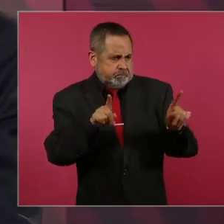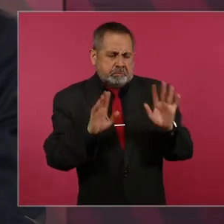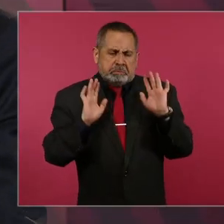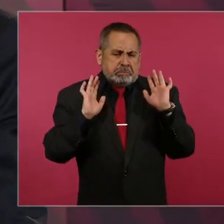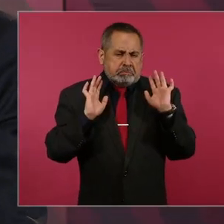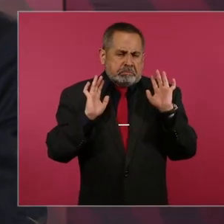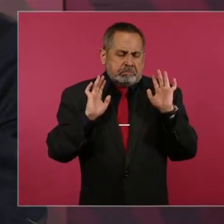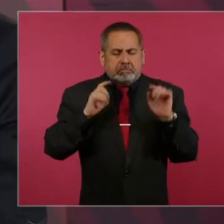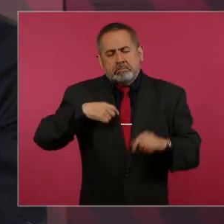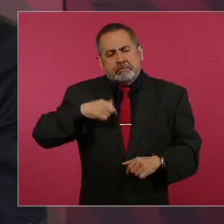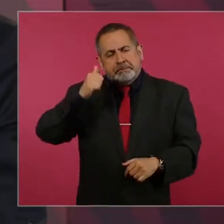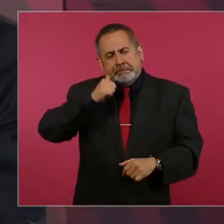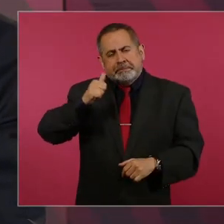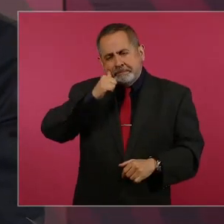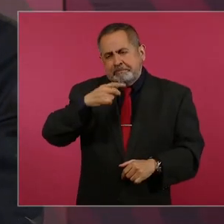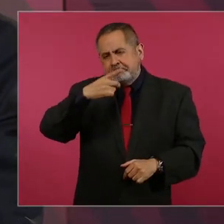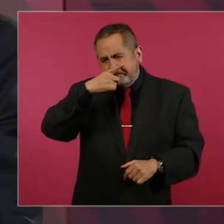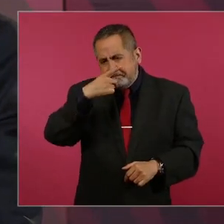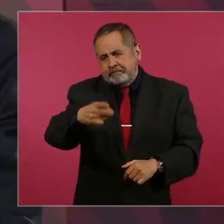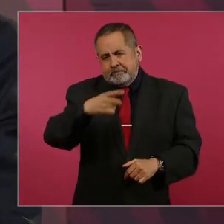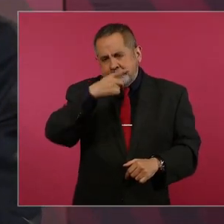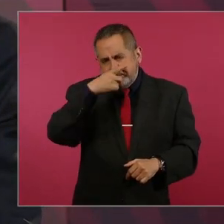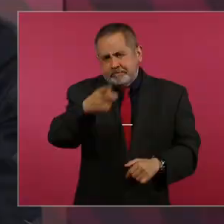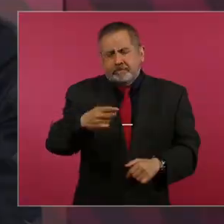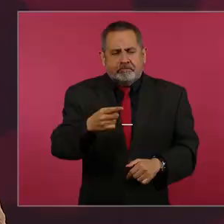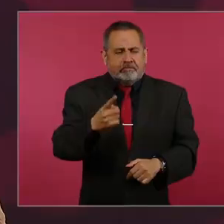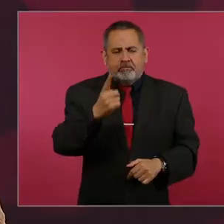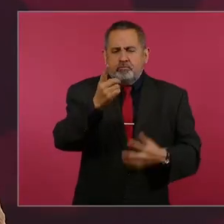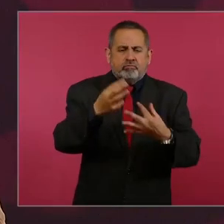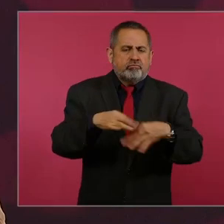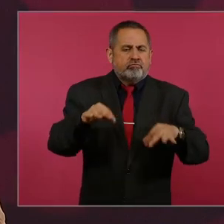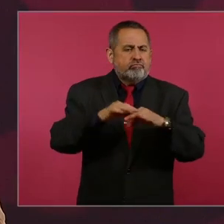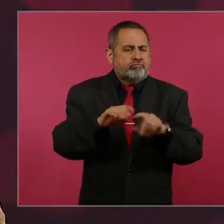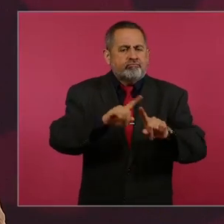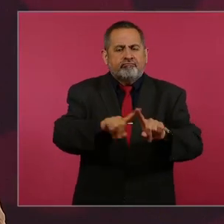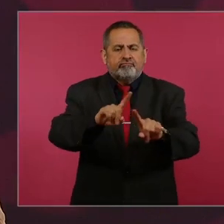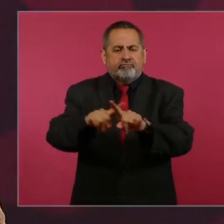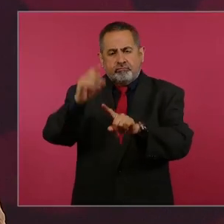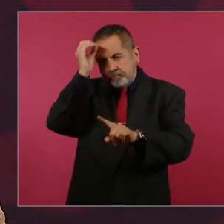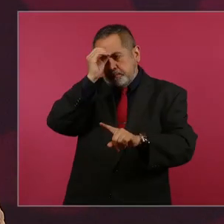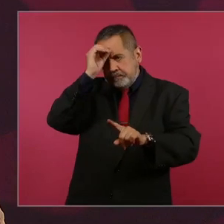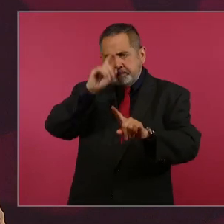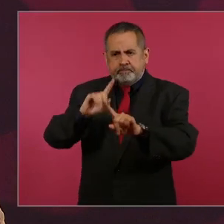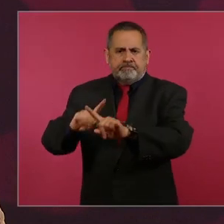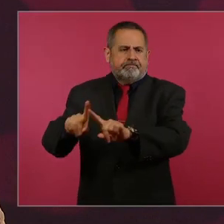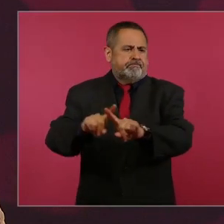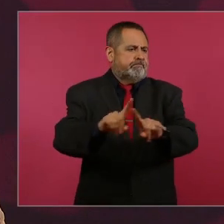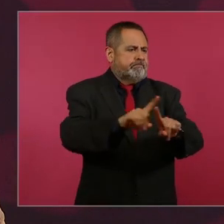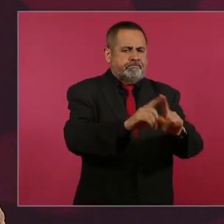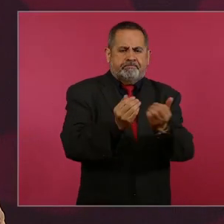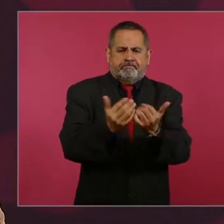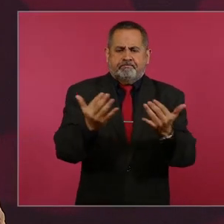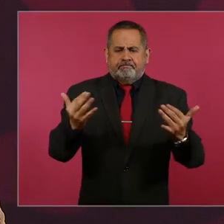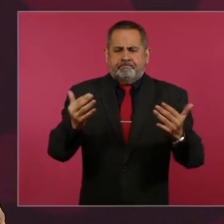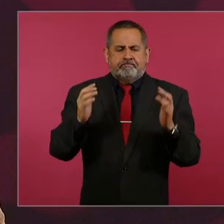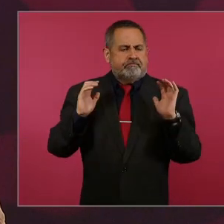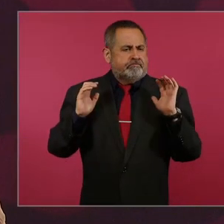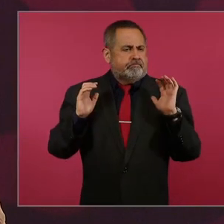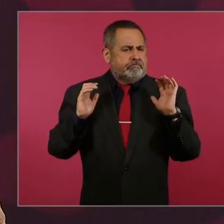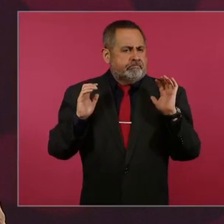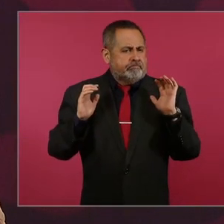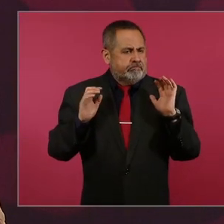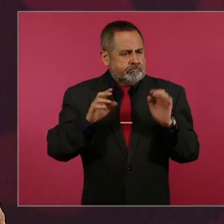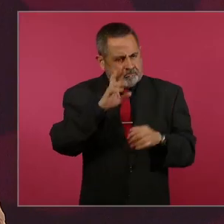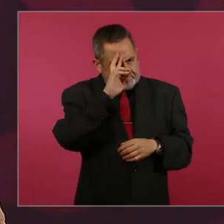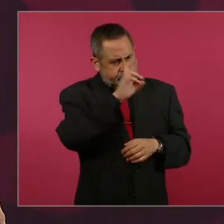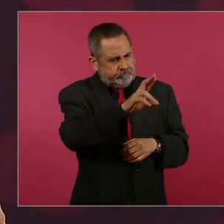he dicho que es importante la pluralidad y garantizar el derecho